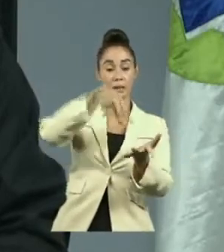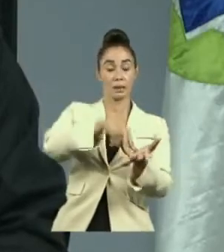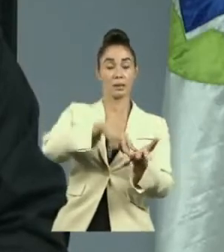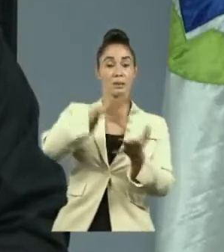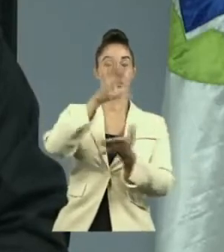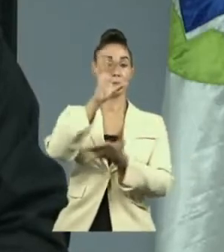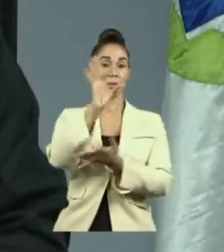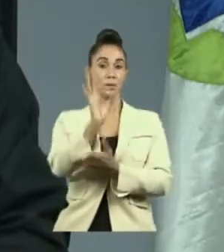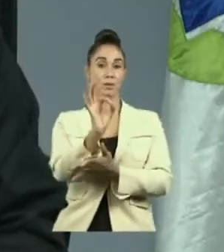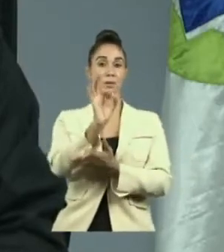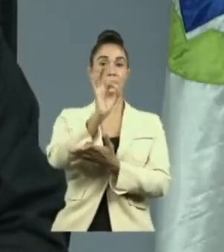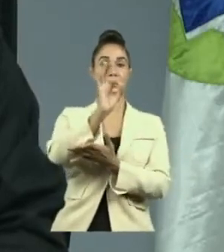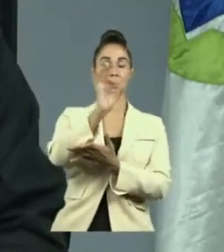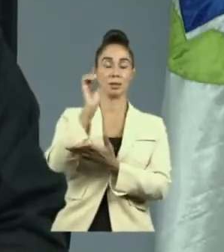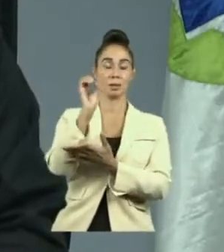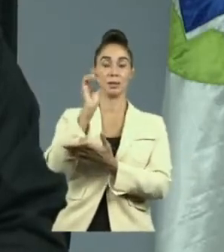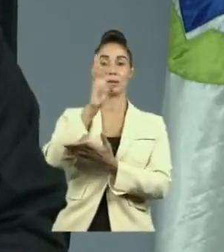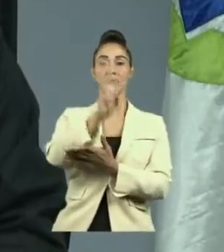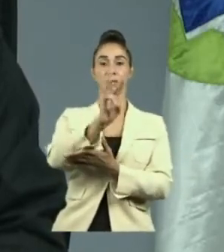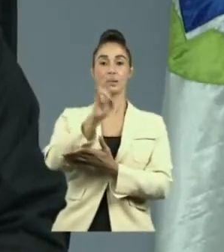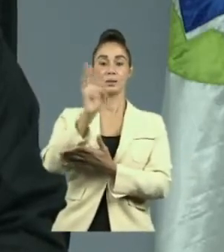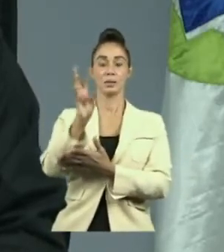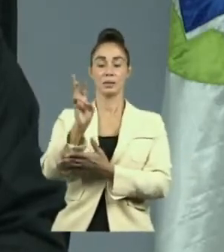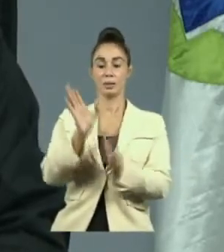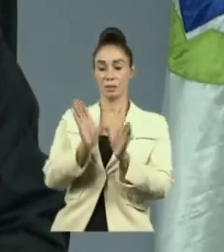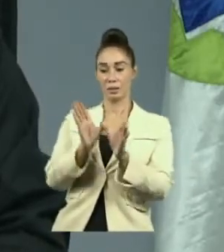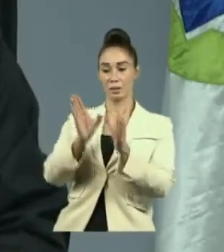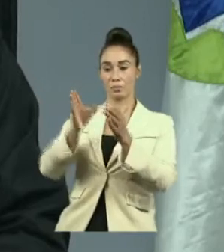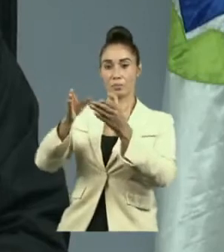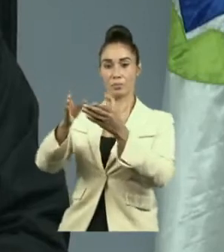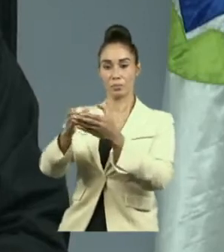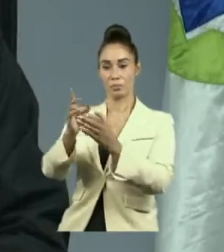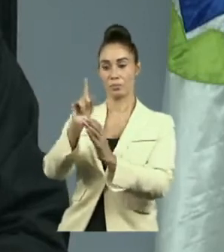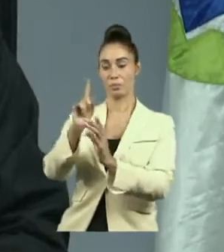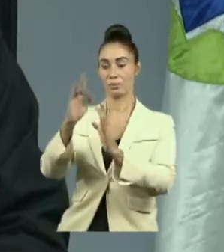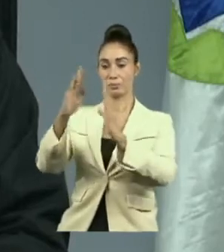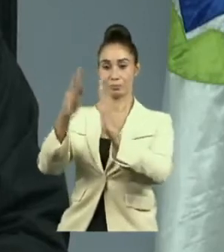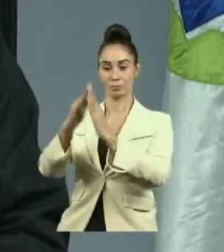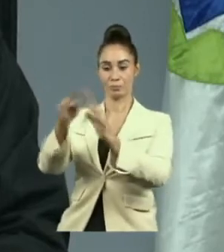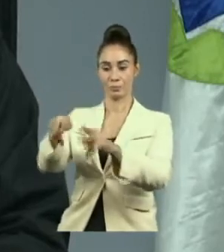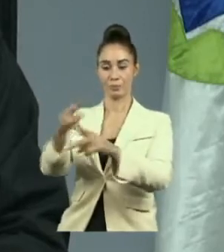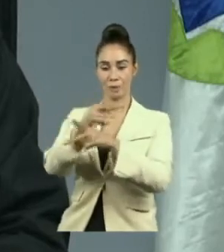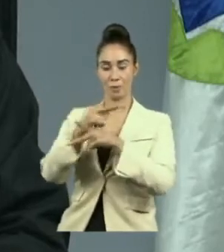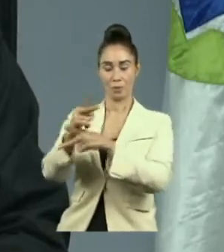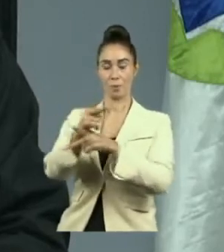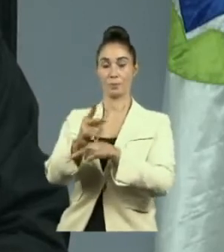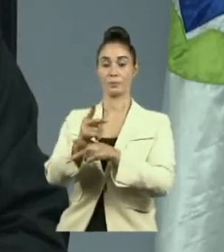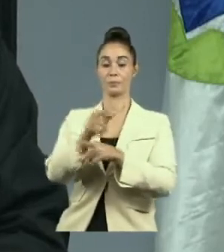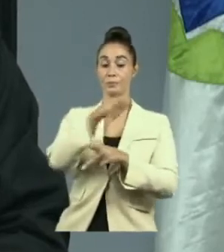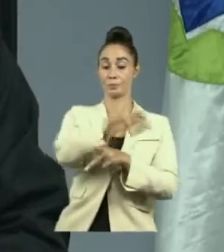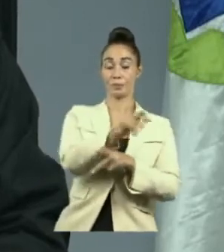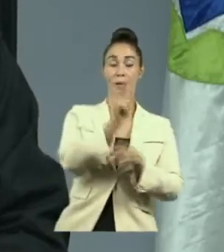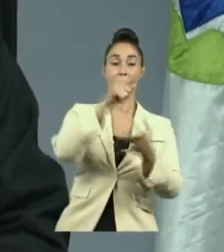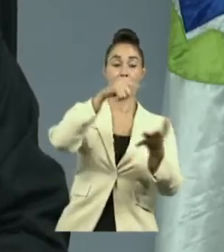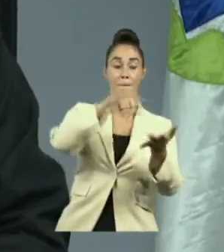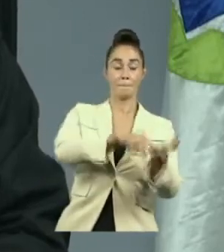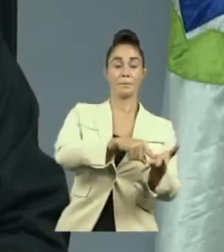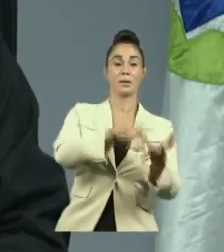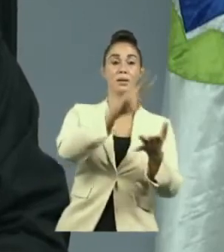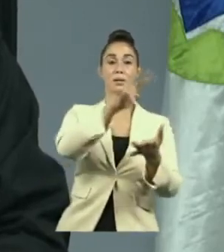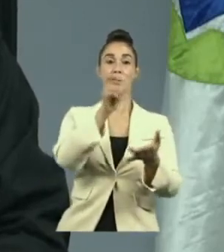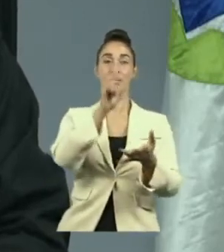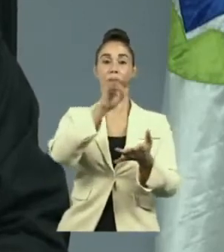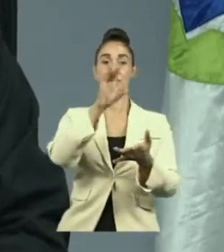3.966 se encuentran en aislamiento domiciliario y 1.228 recuperados